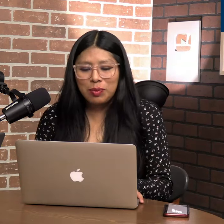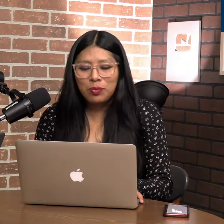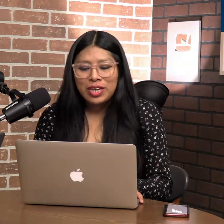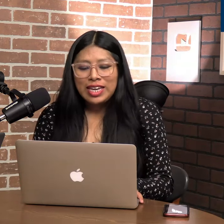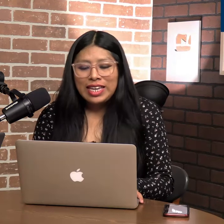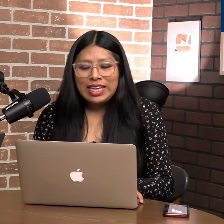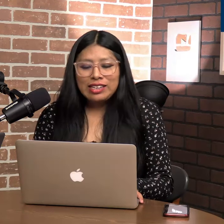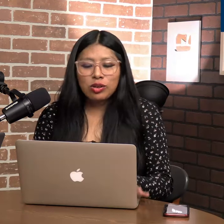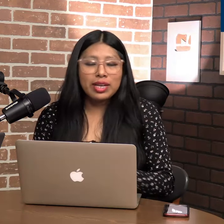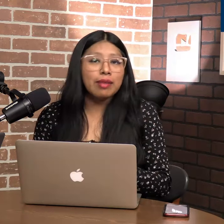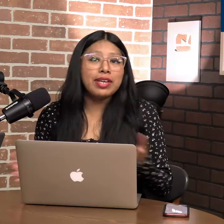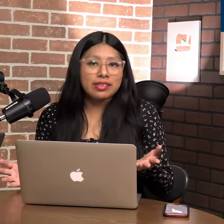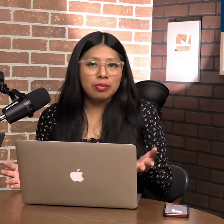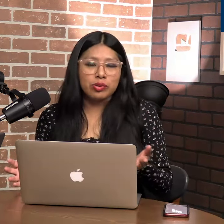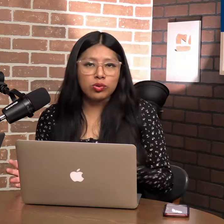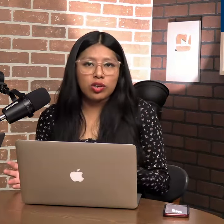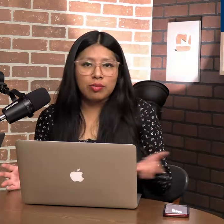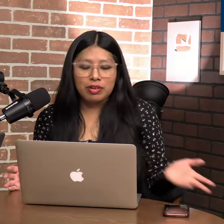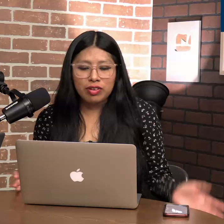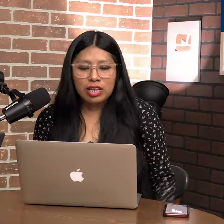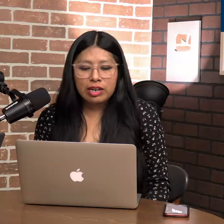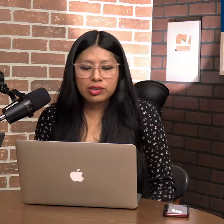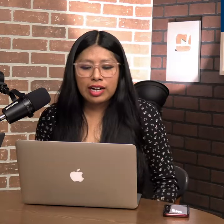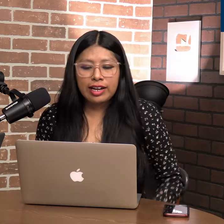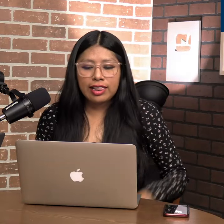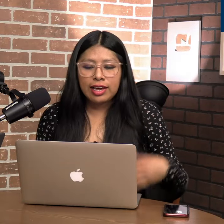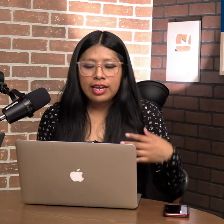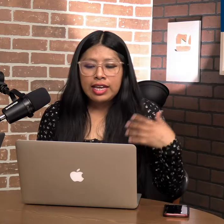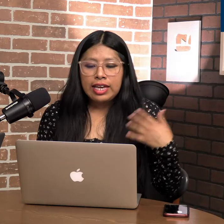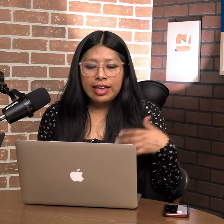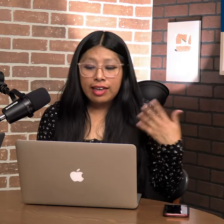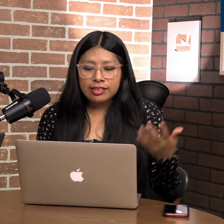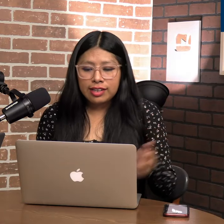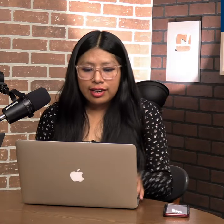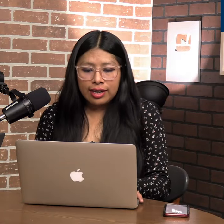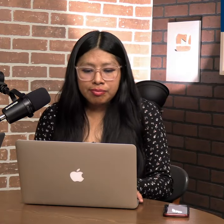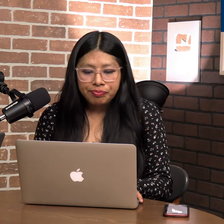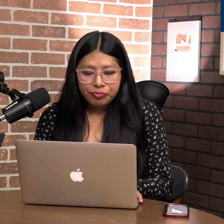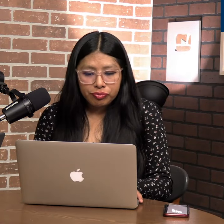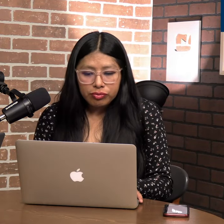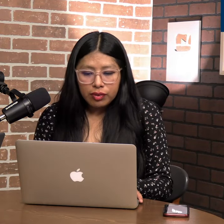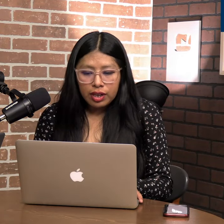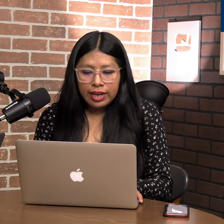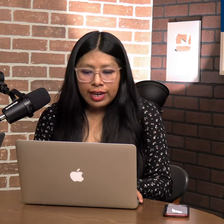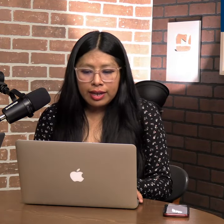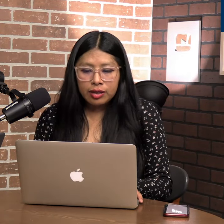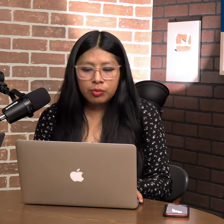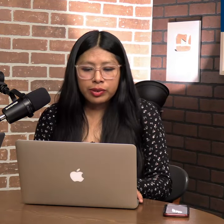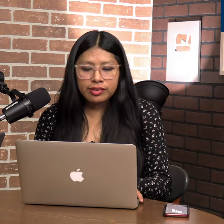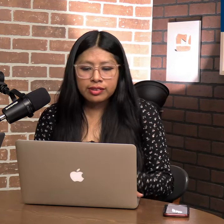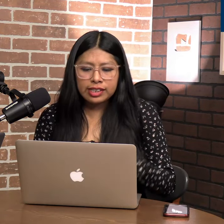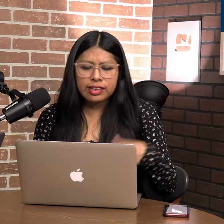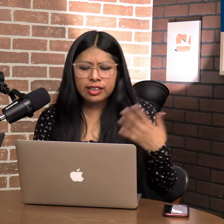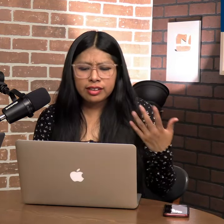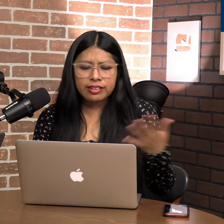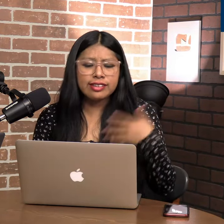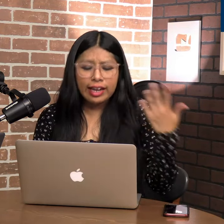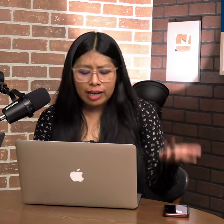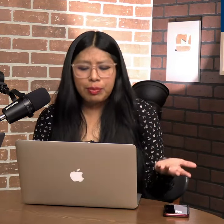shb y sobre qué piensa Pues justo el perfil de Luis alcalde ella dice que Eh Pues